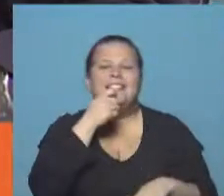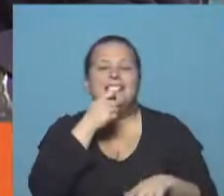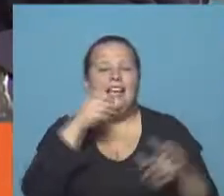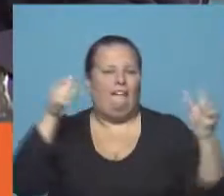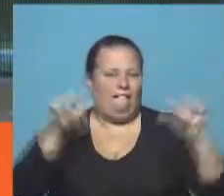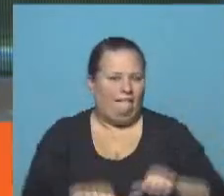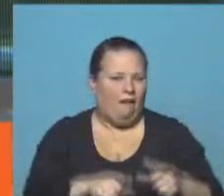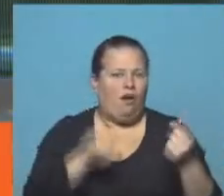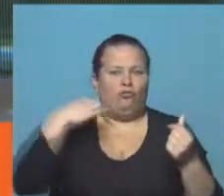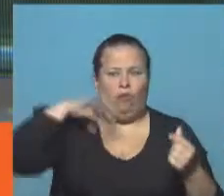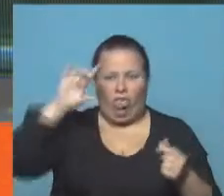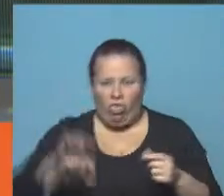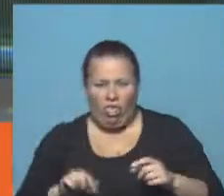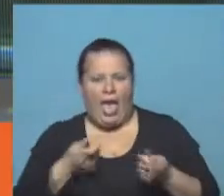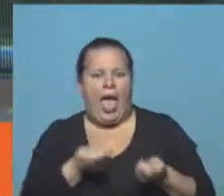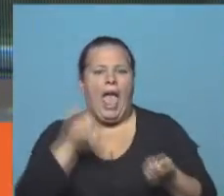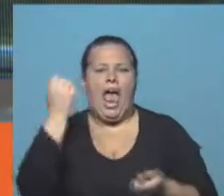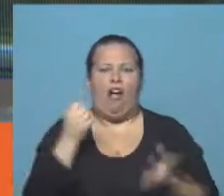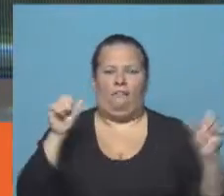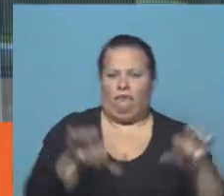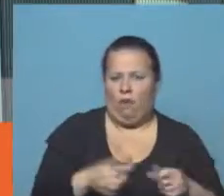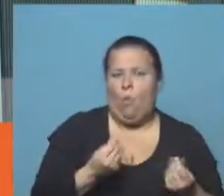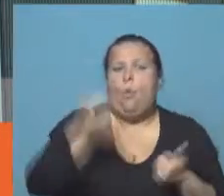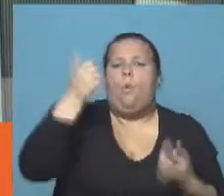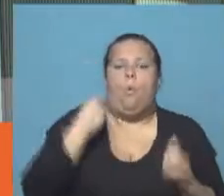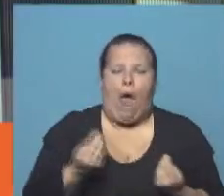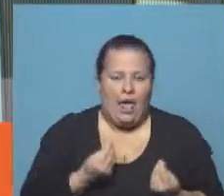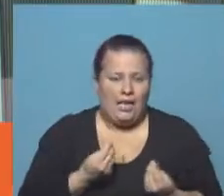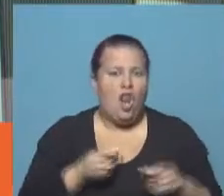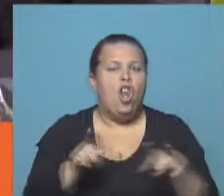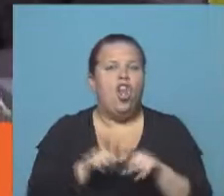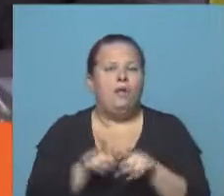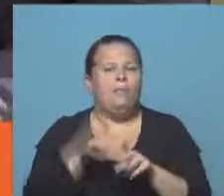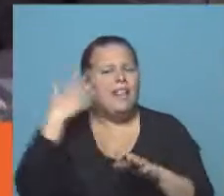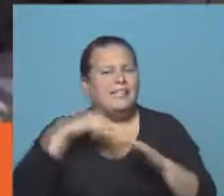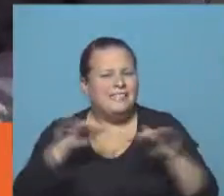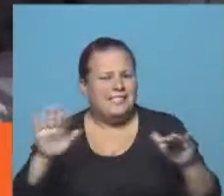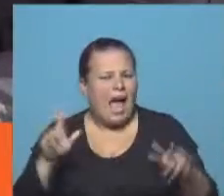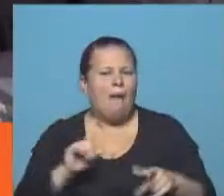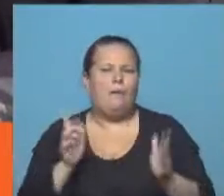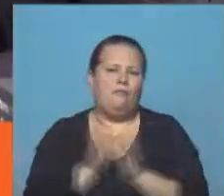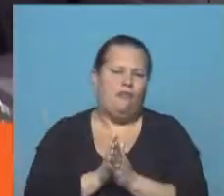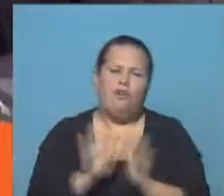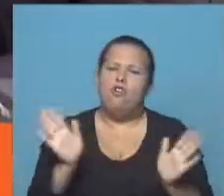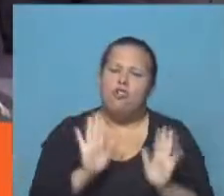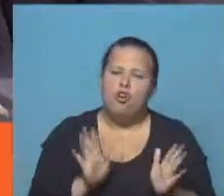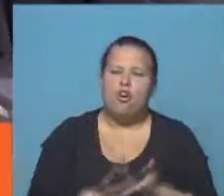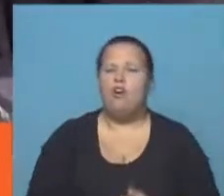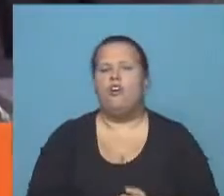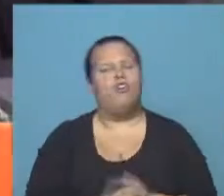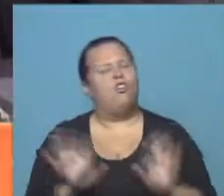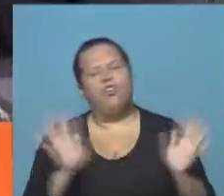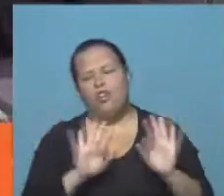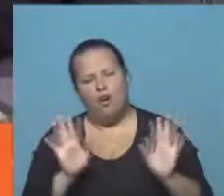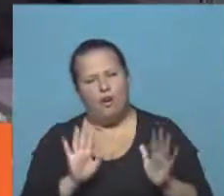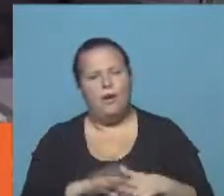deterioraste el poder adquisitivo y empujaste a la economía en una recesión. ¿Cuál es el éxito de eso? Lo mismo En que... recesión ya estaba la economía. No, por pero favor, muy no profundizada alteremos. en estos tiempos.